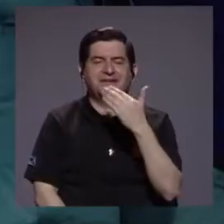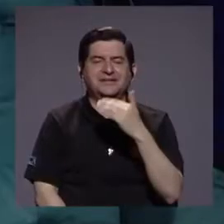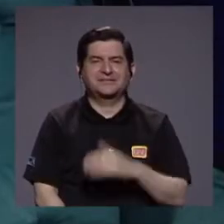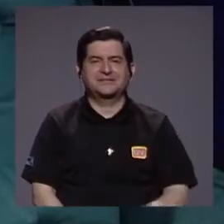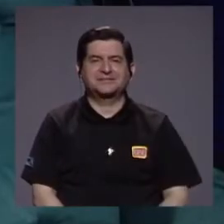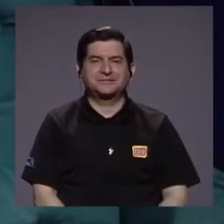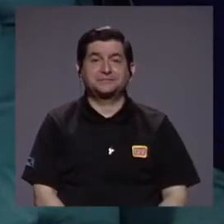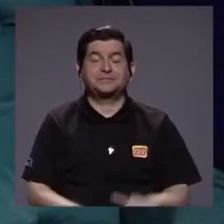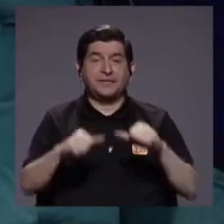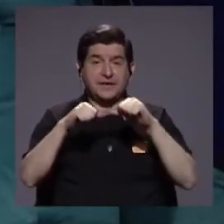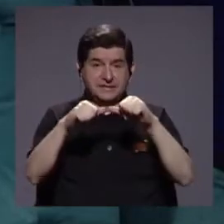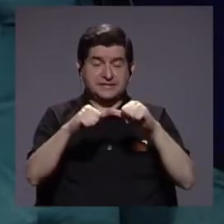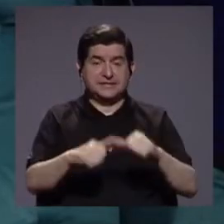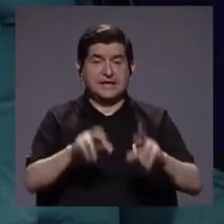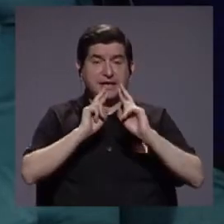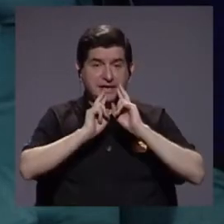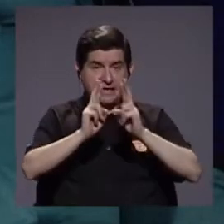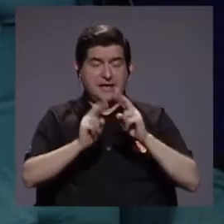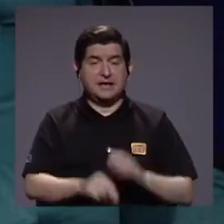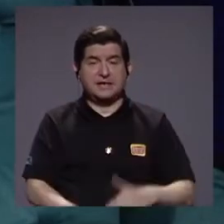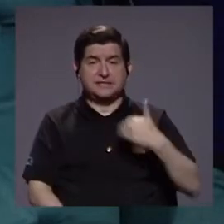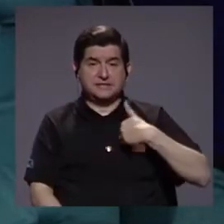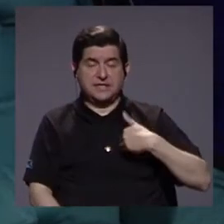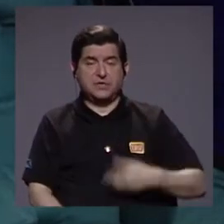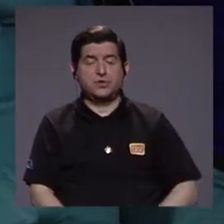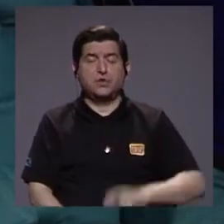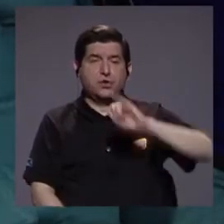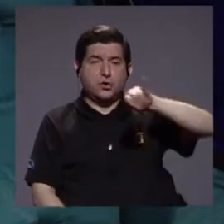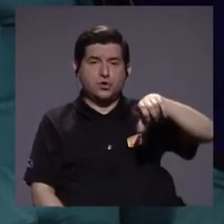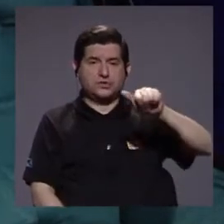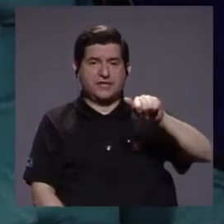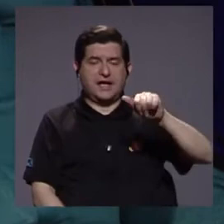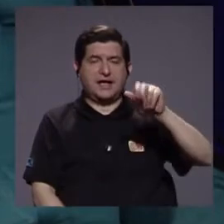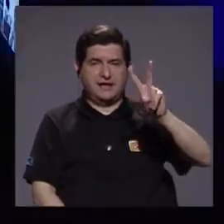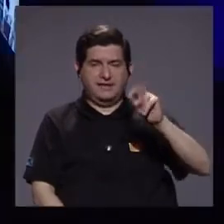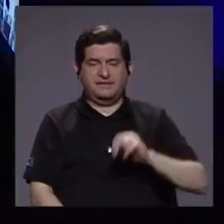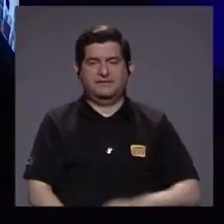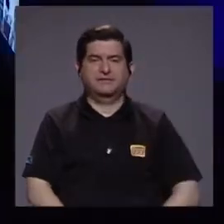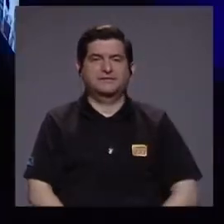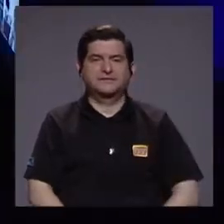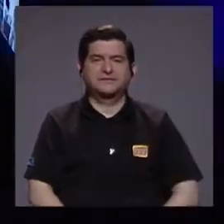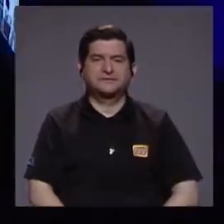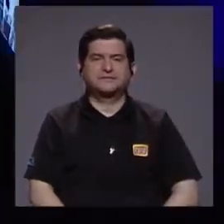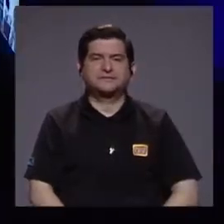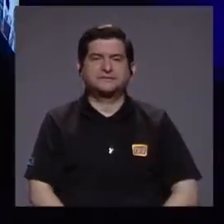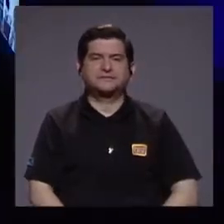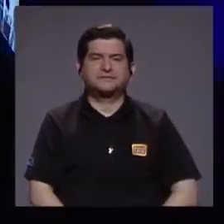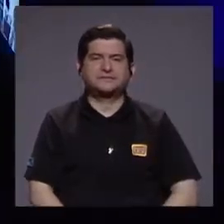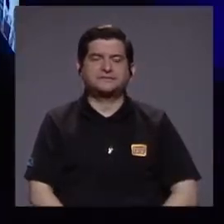gracias. Continuamos con la respuesta del señor José Ángel Vargas.